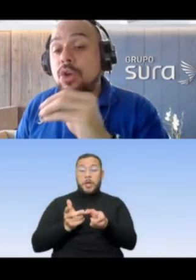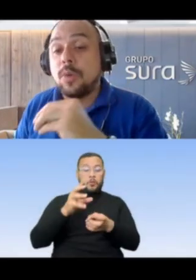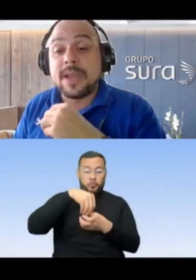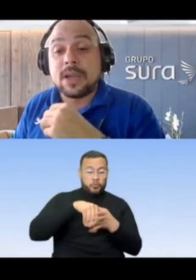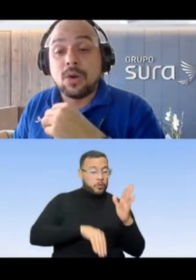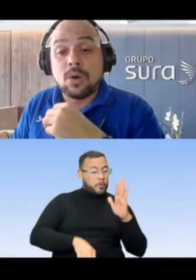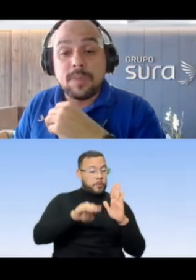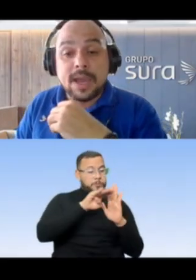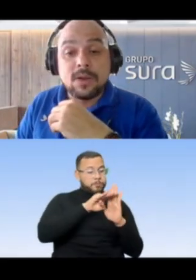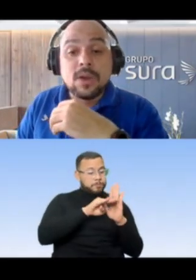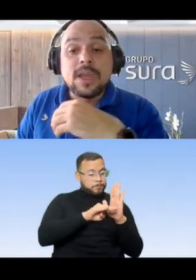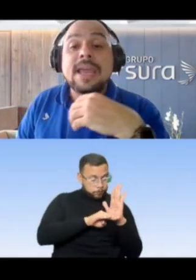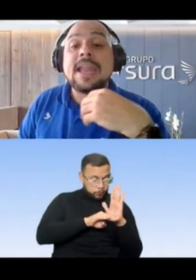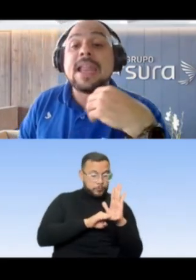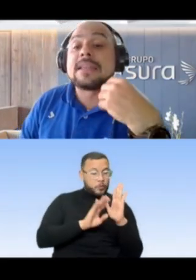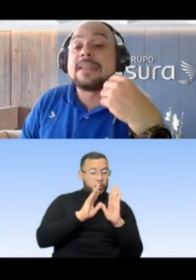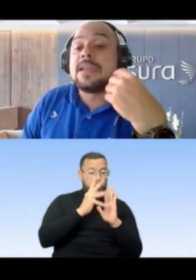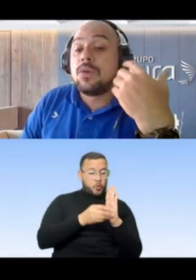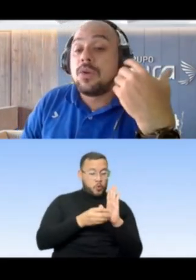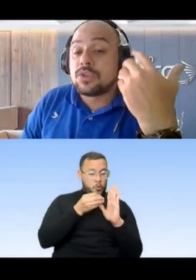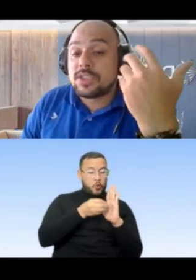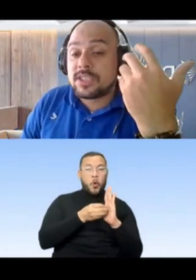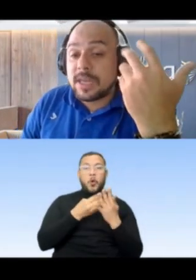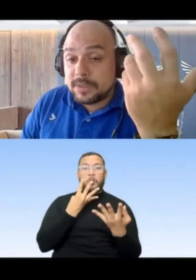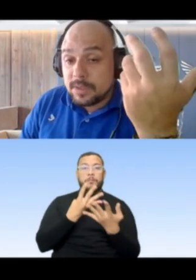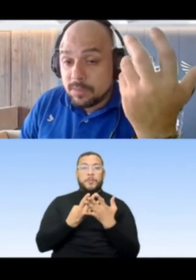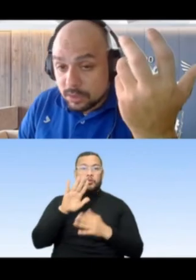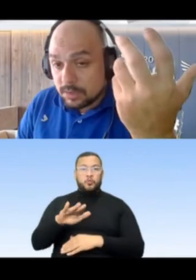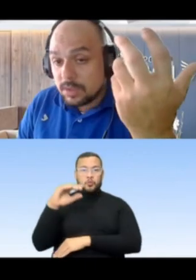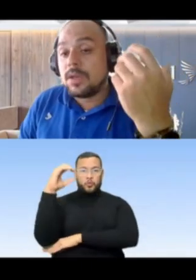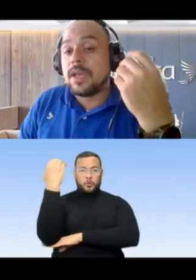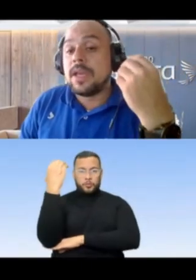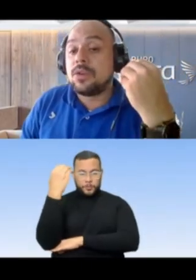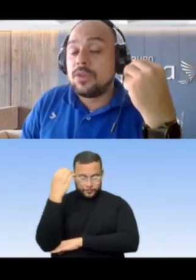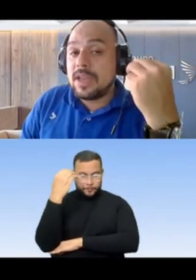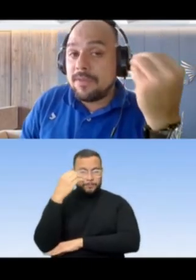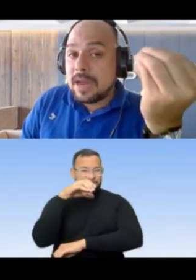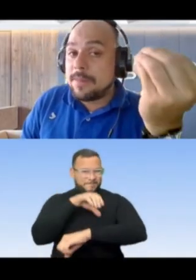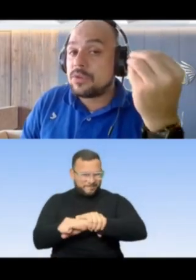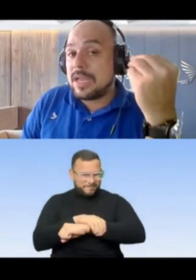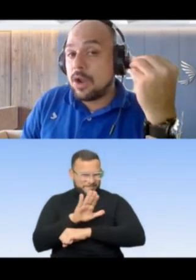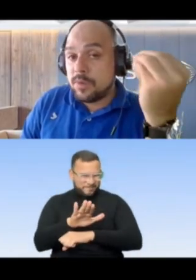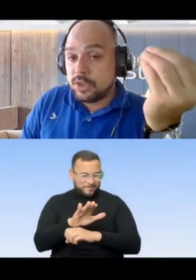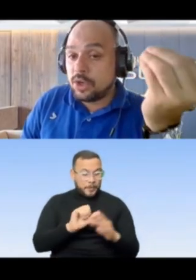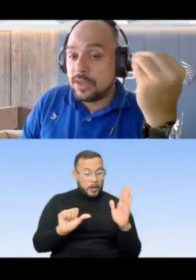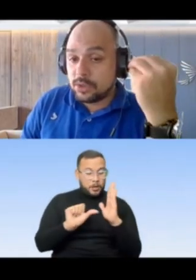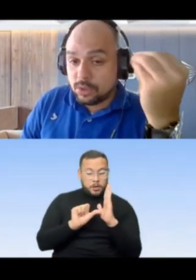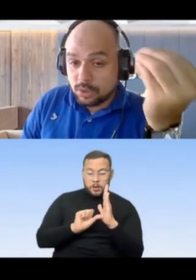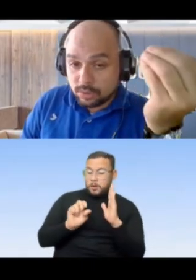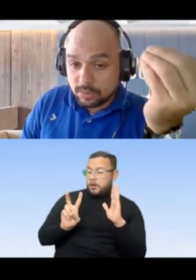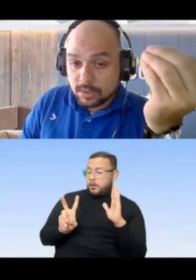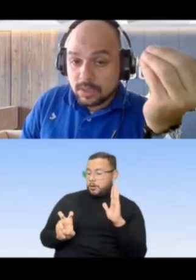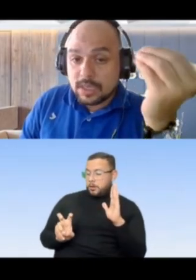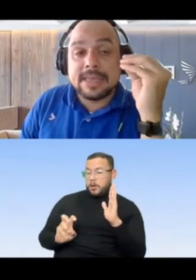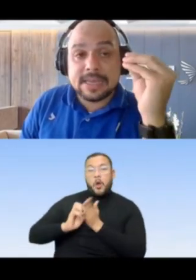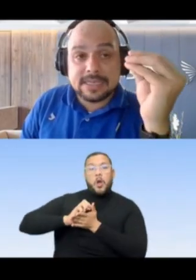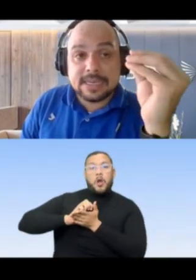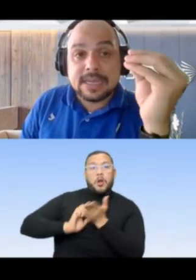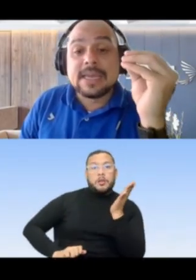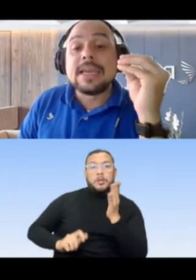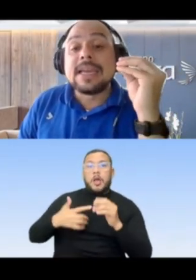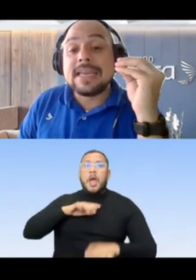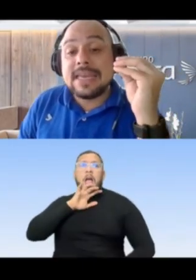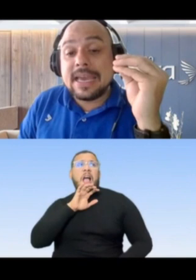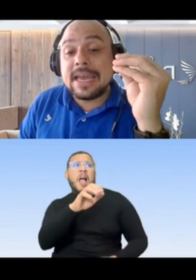también tenemos el Código Penal colombiano en el artículo 7, en donde hablamos de la omisión de socorro.